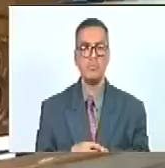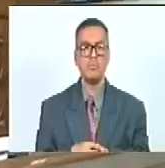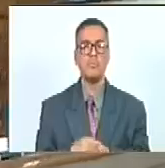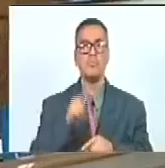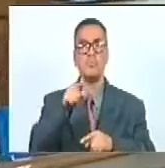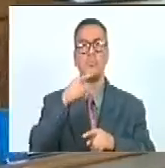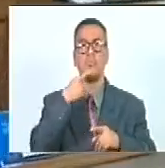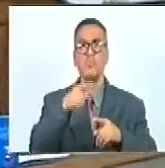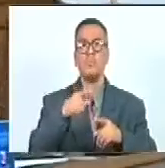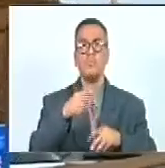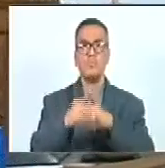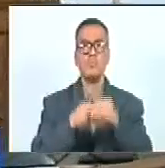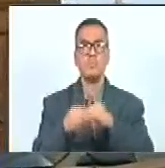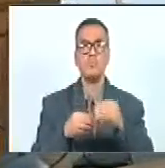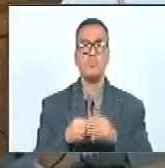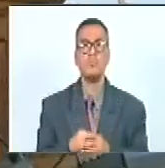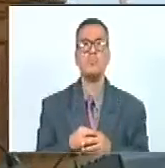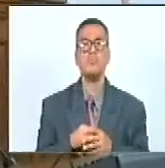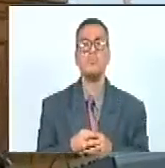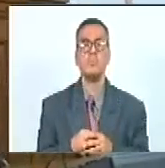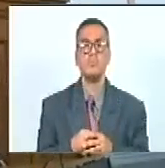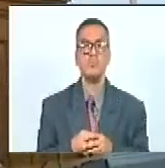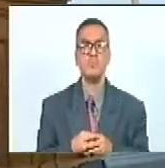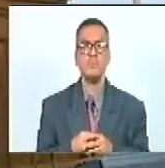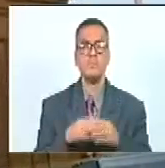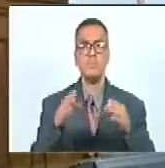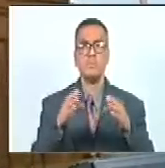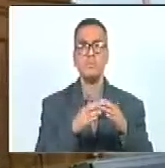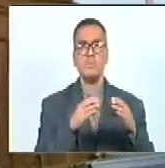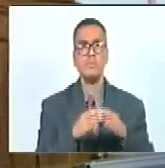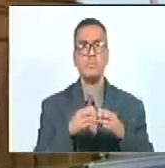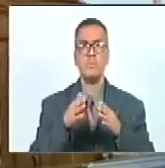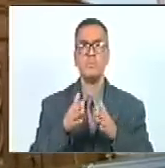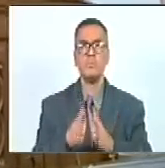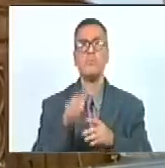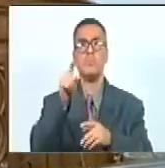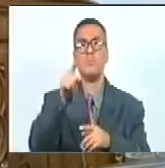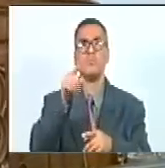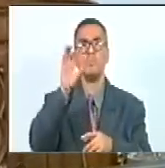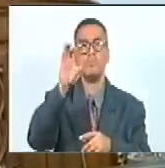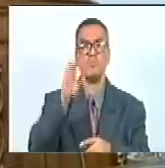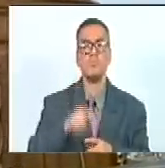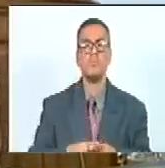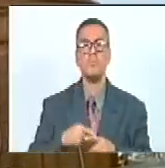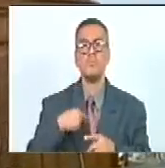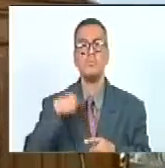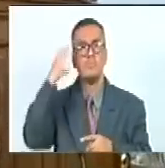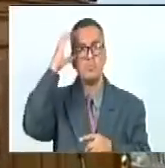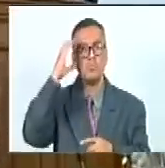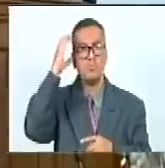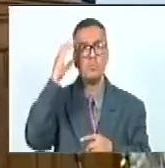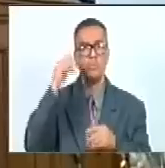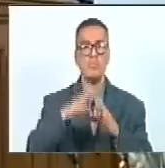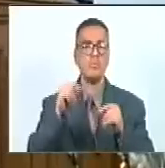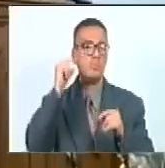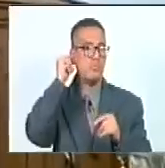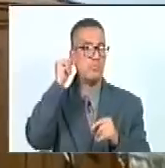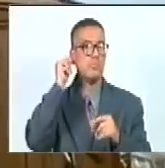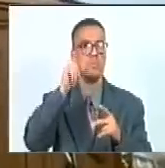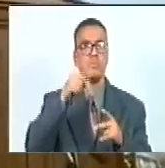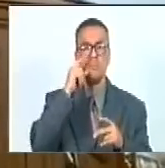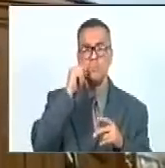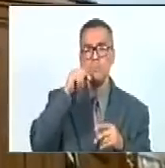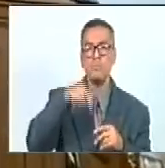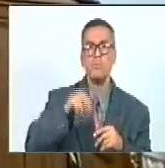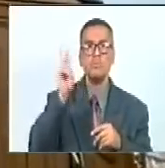quien impactó en su raíz a la patria y a la conciencia de las mujeres y de los hombres